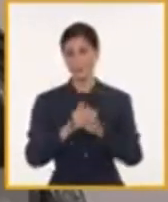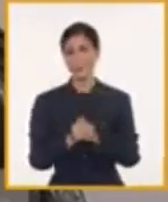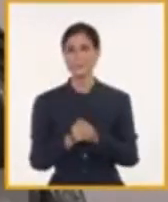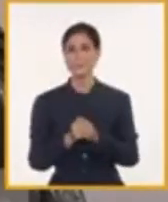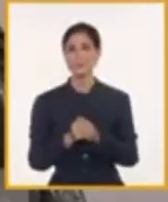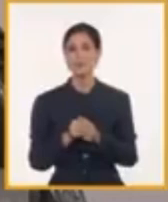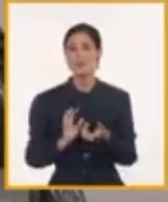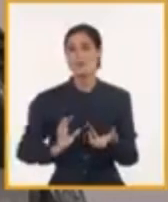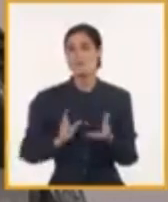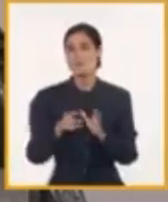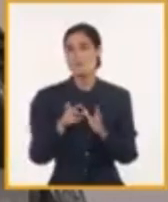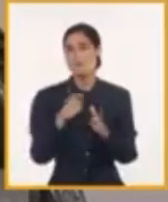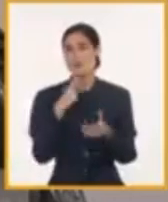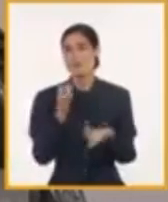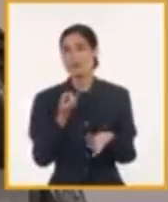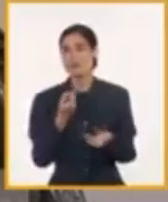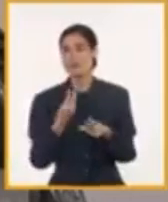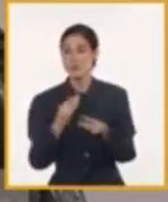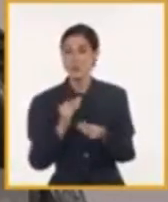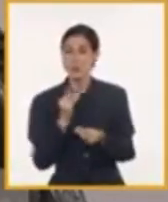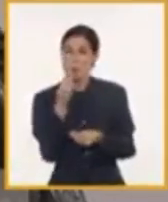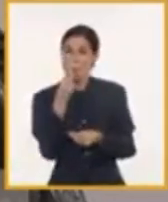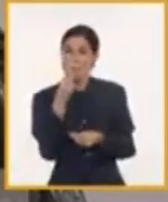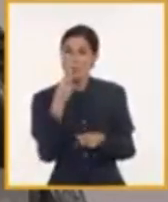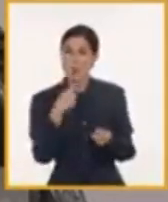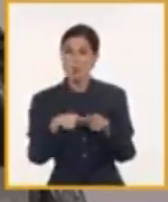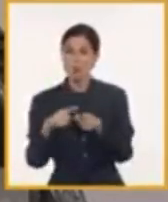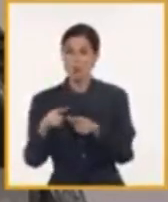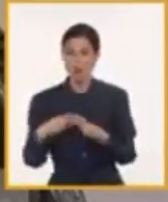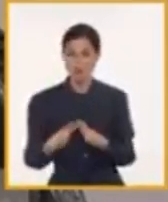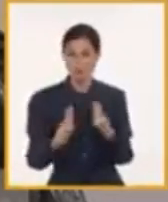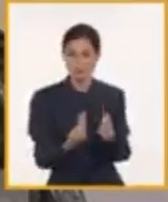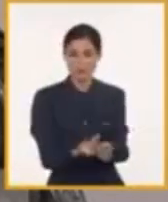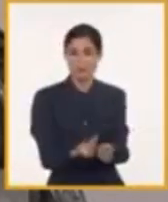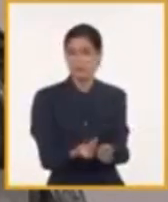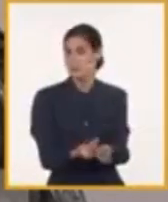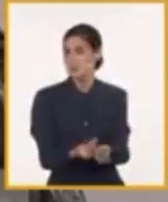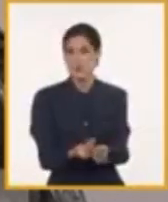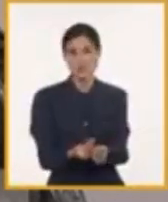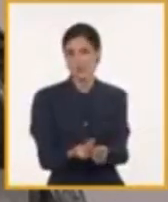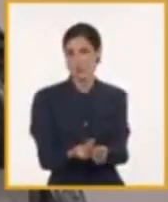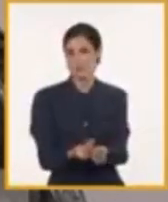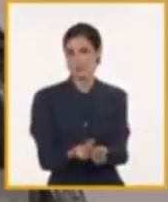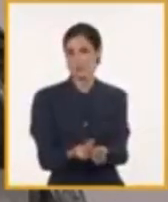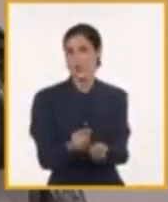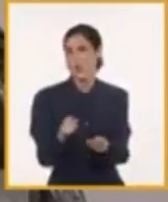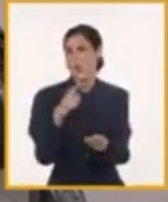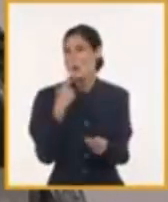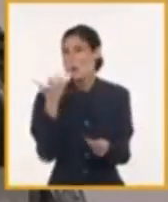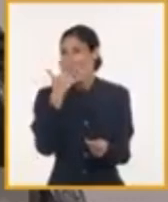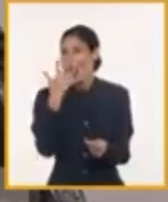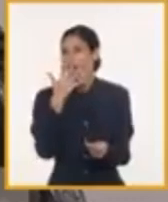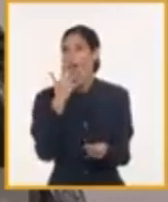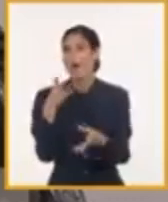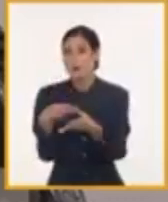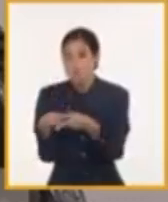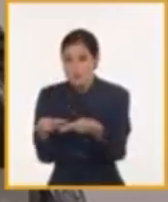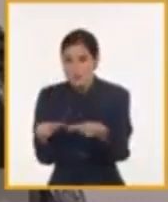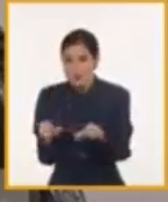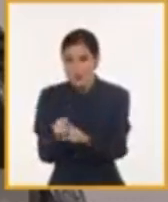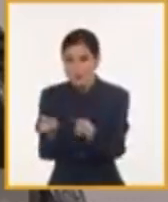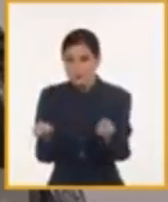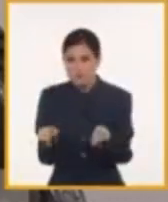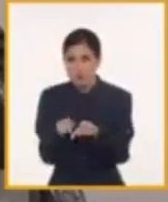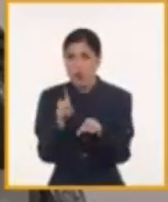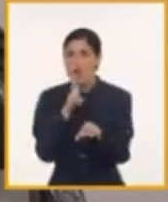extensivo no lleva alimentación. Es de las presas. Es el de las presas, el que se siembra en las presas, que es de este que estamos hablando. Son los ciprínidos. Es